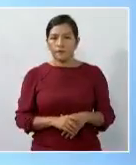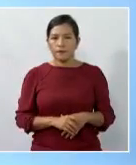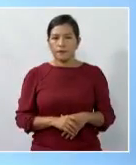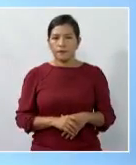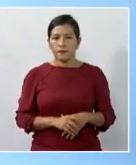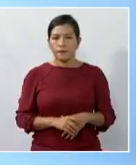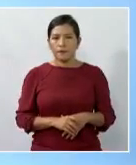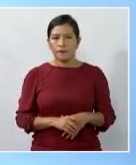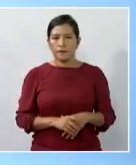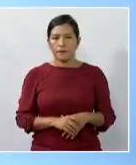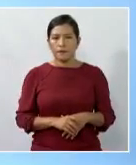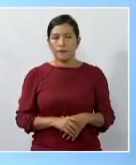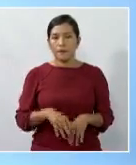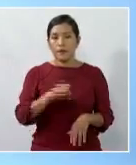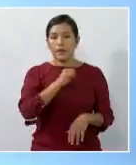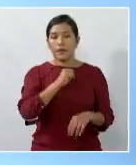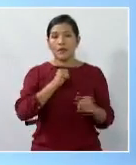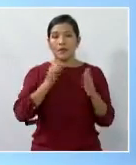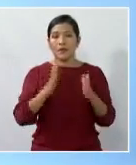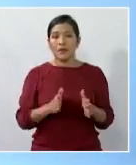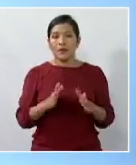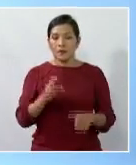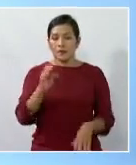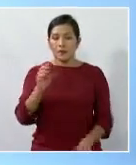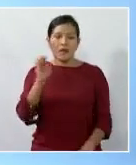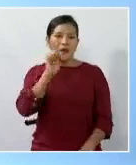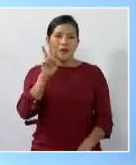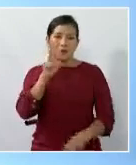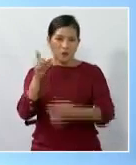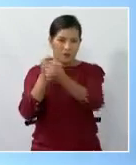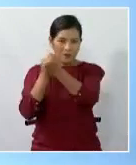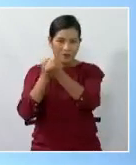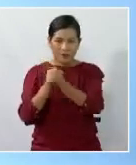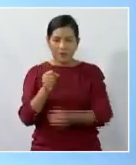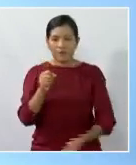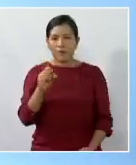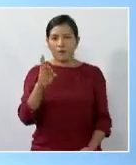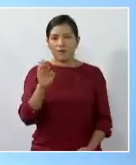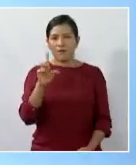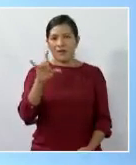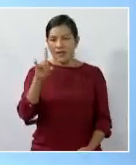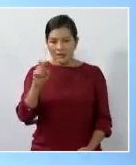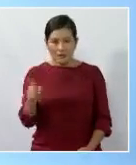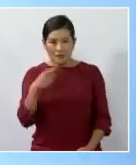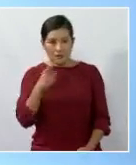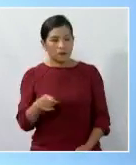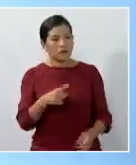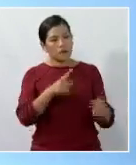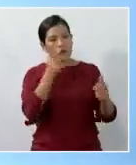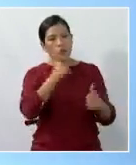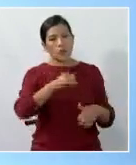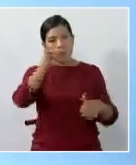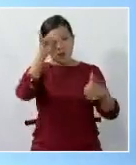catacora el senador evista Félix ppi afirmó que tanto Yanine áñez y Luis Fernando Camacho no son presos